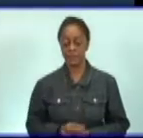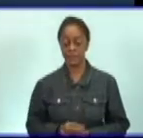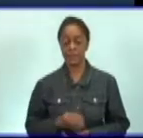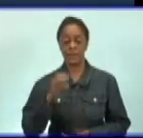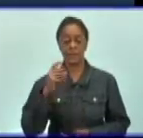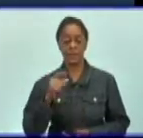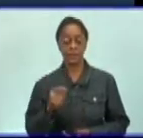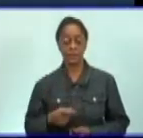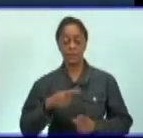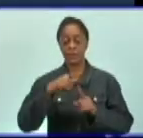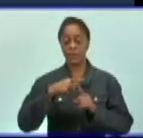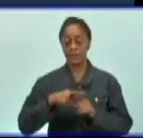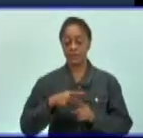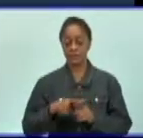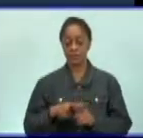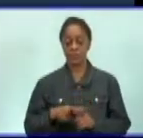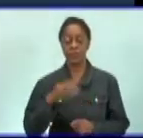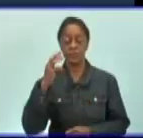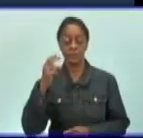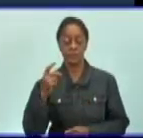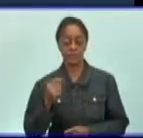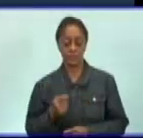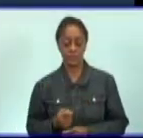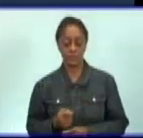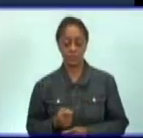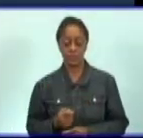calcula la suma de los números